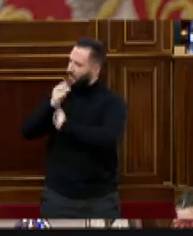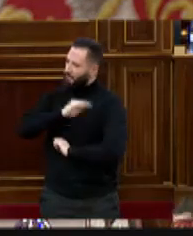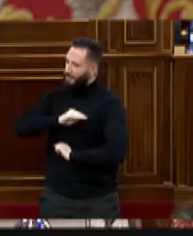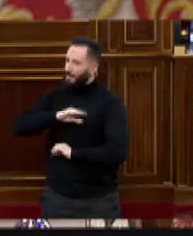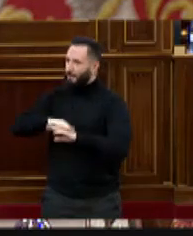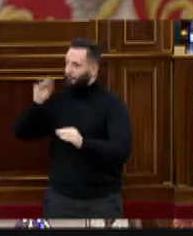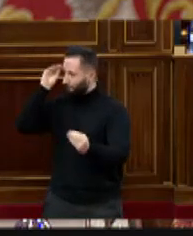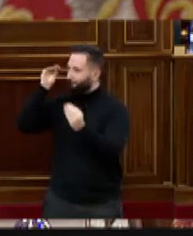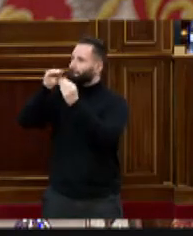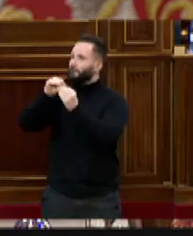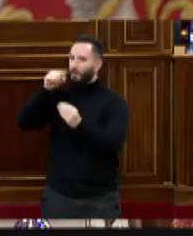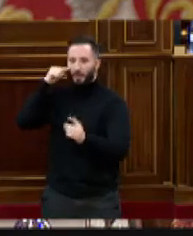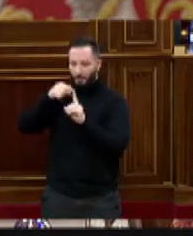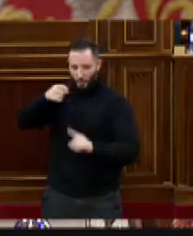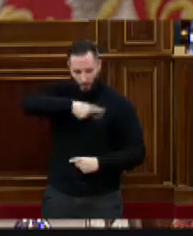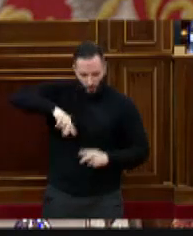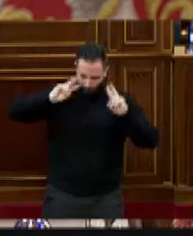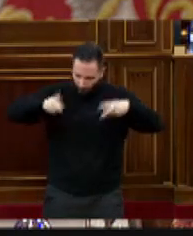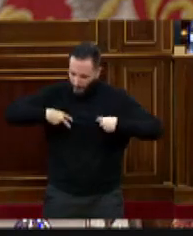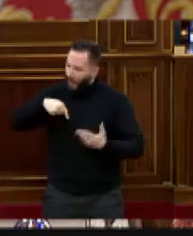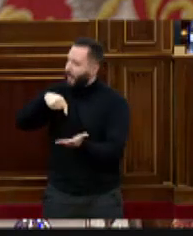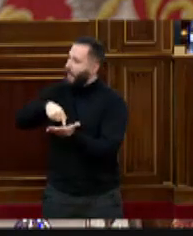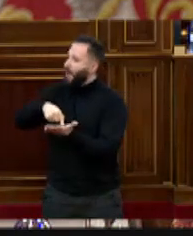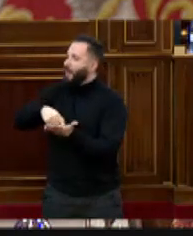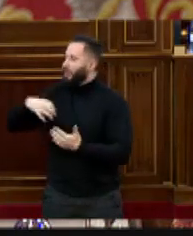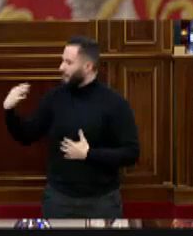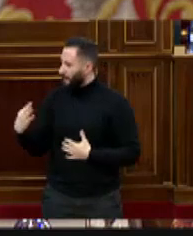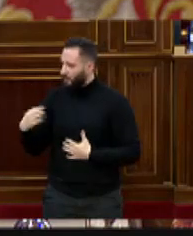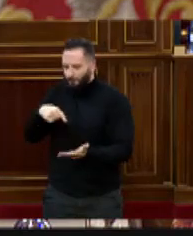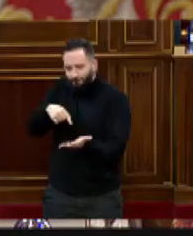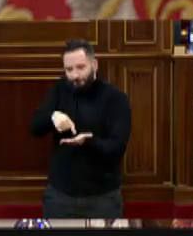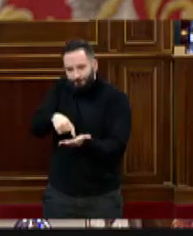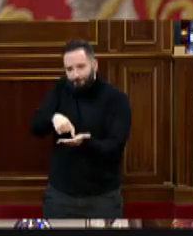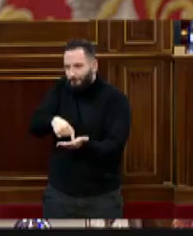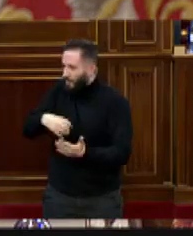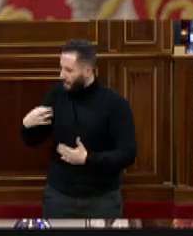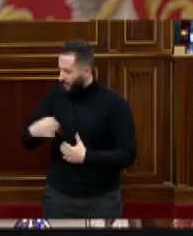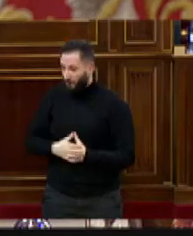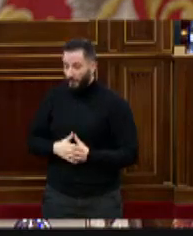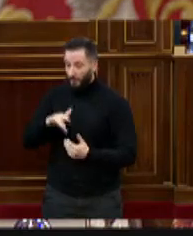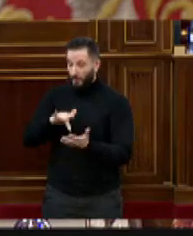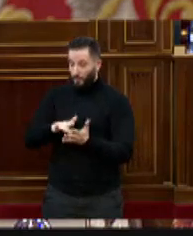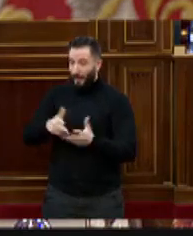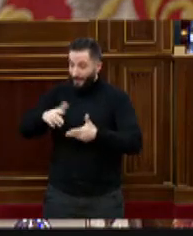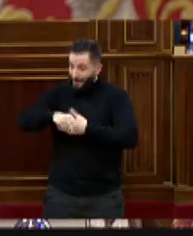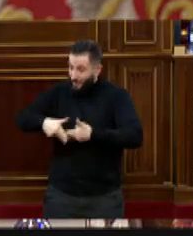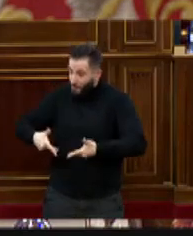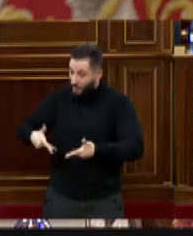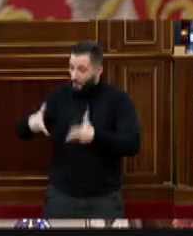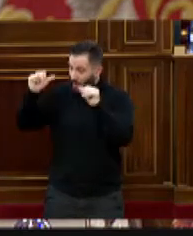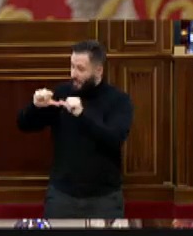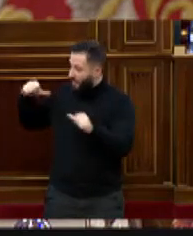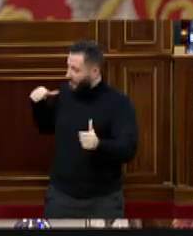con ser con ser exigentes debemos serlo con nosotros mismos el gran éxito de la Democracia es que